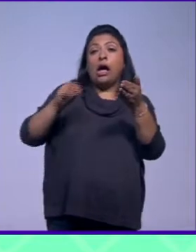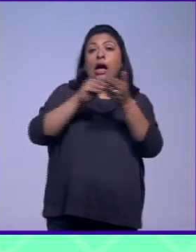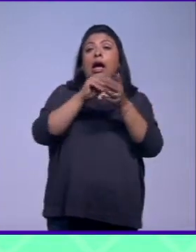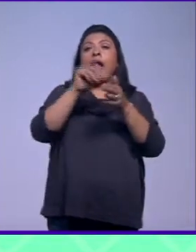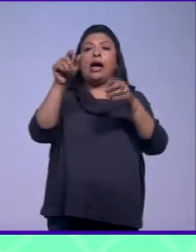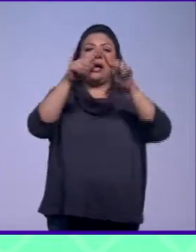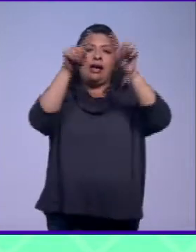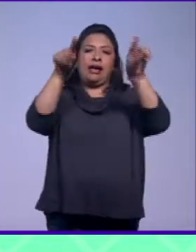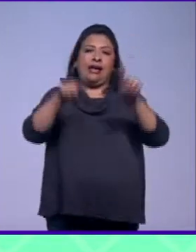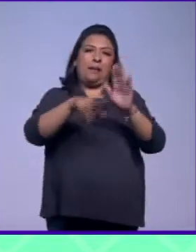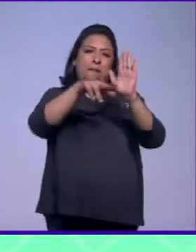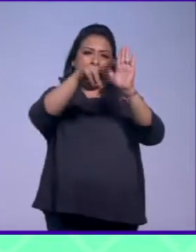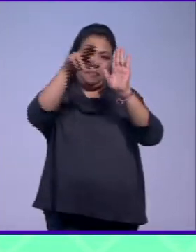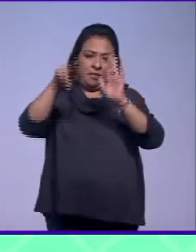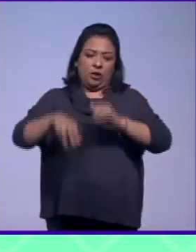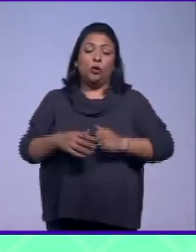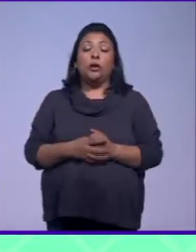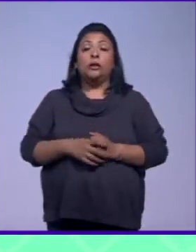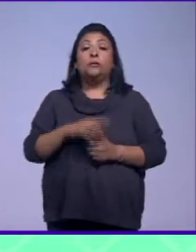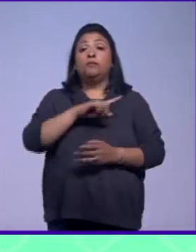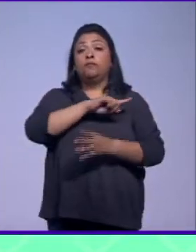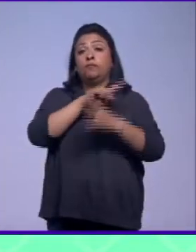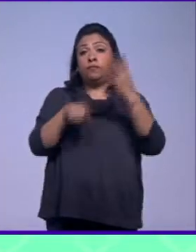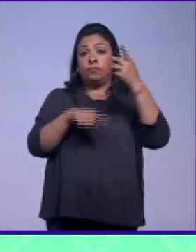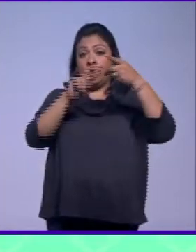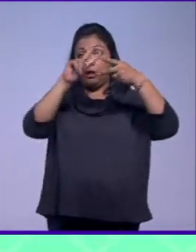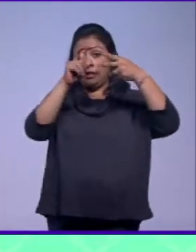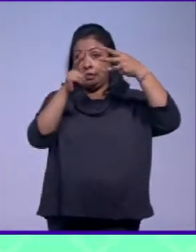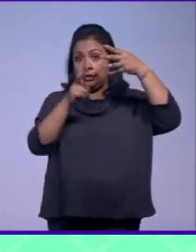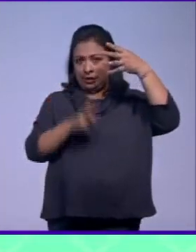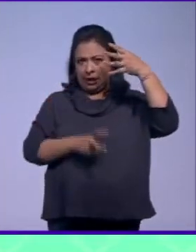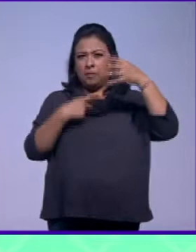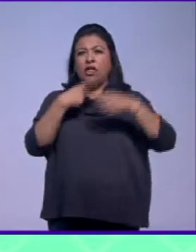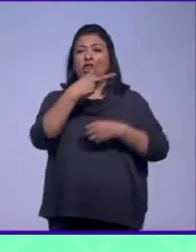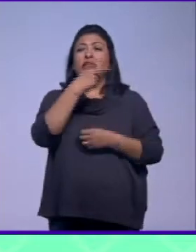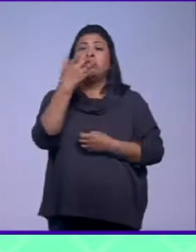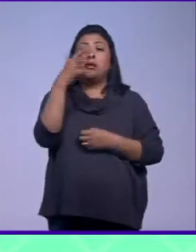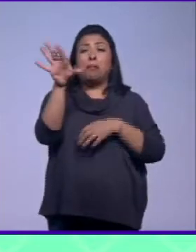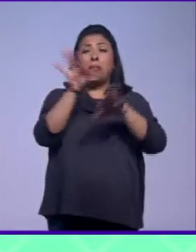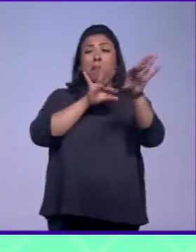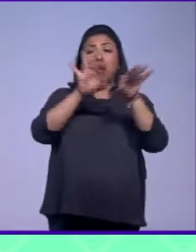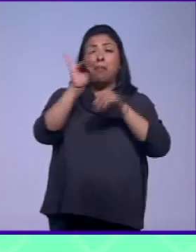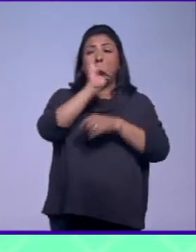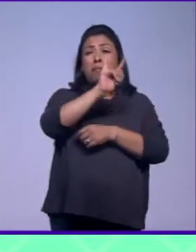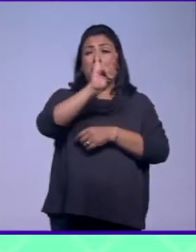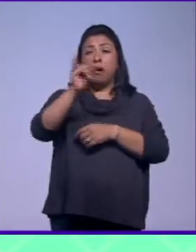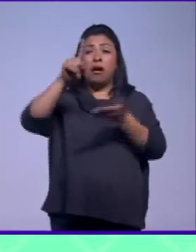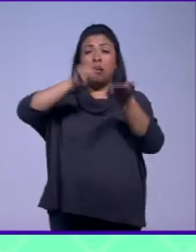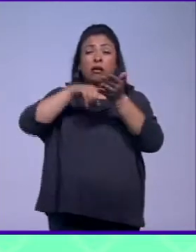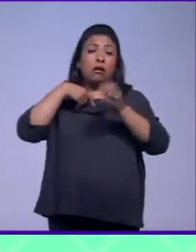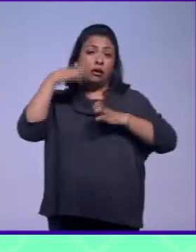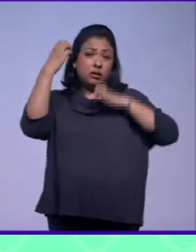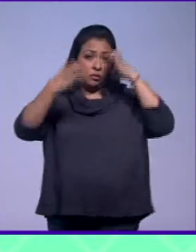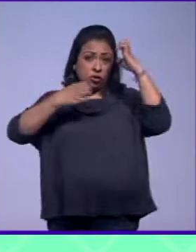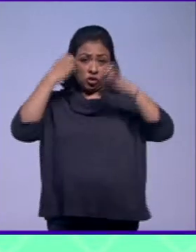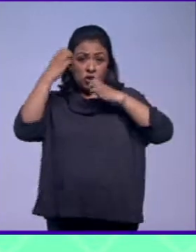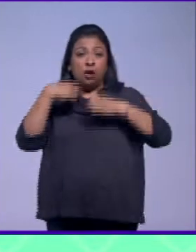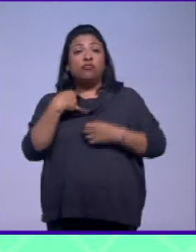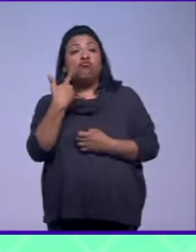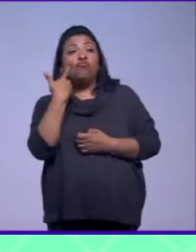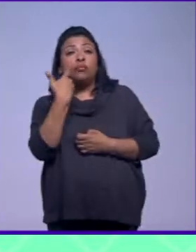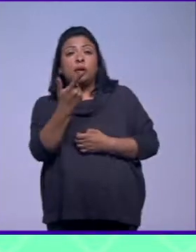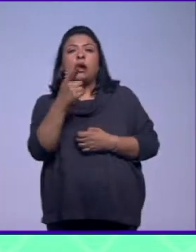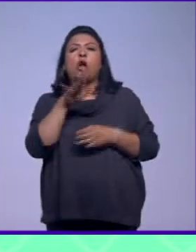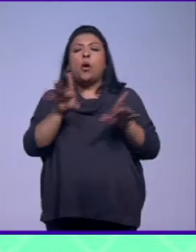obras cuatro núcleos temáticos y más de 250 obras integran esta exposición en las que se puede observar